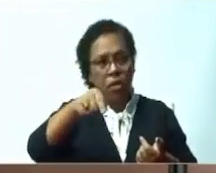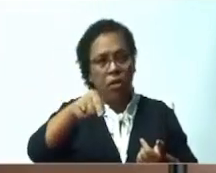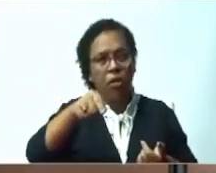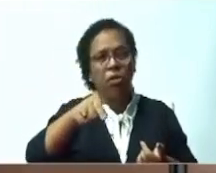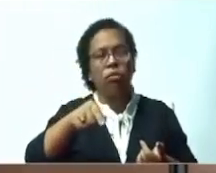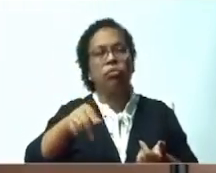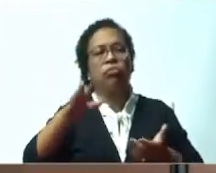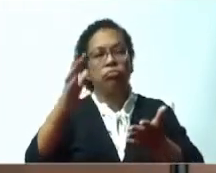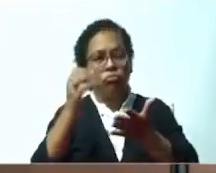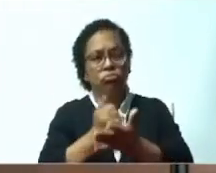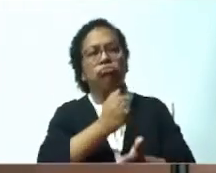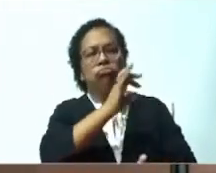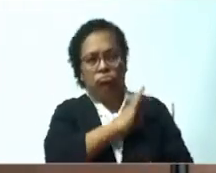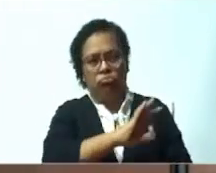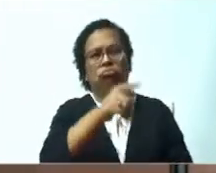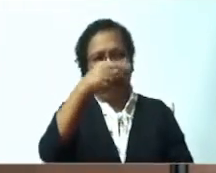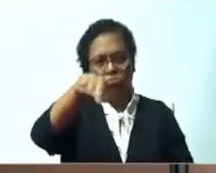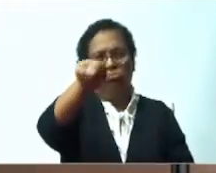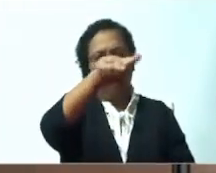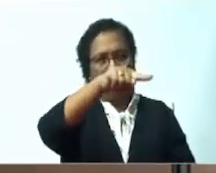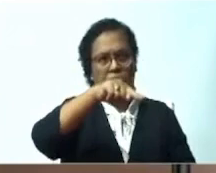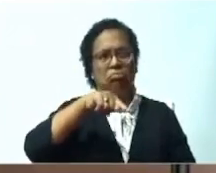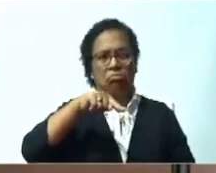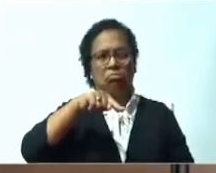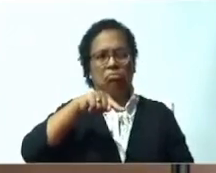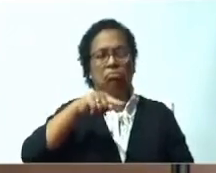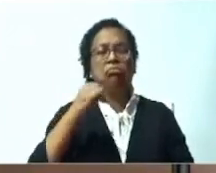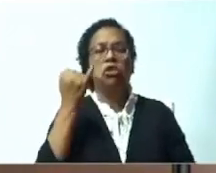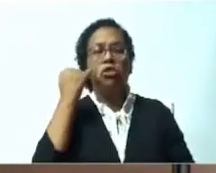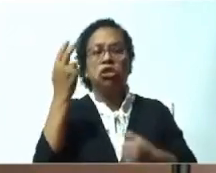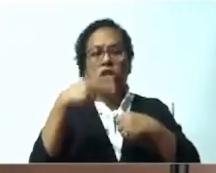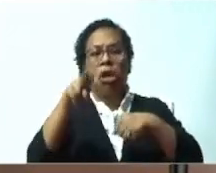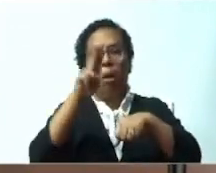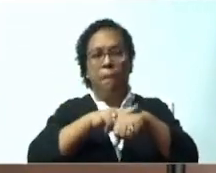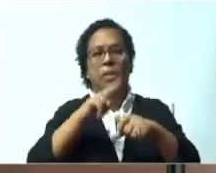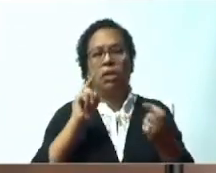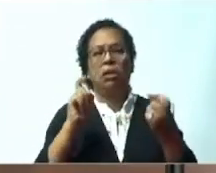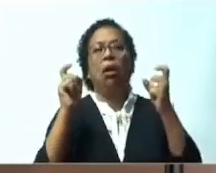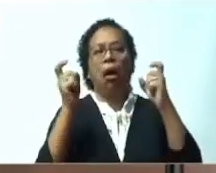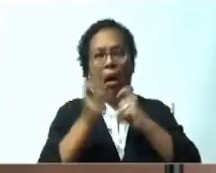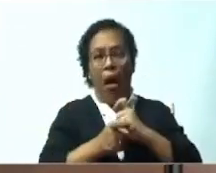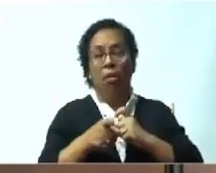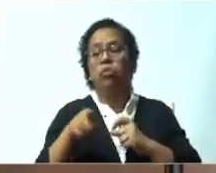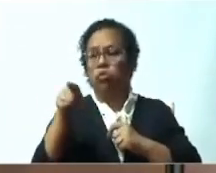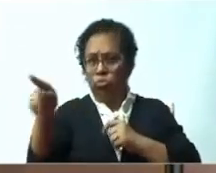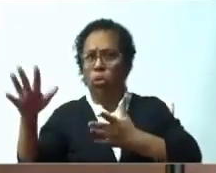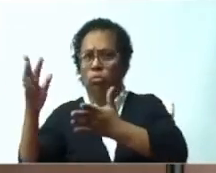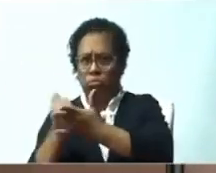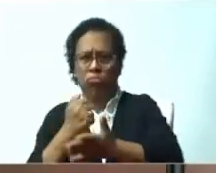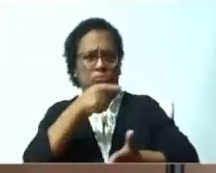disminución del ajuste por inflación. Y sigo explicando. Se han referido